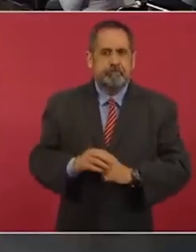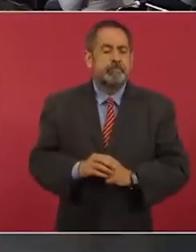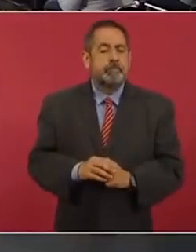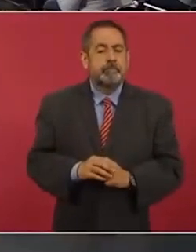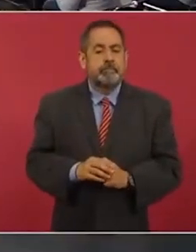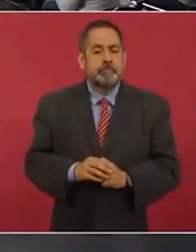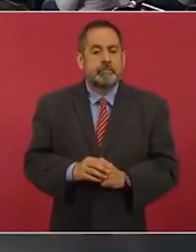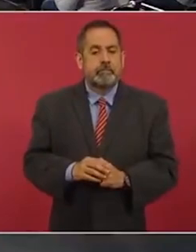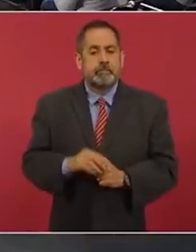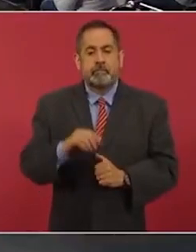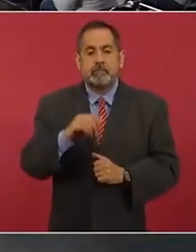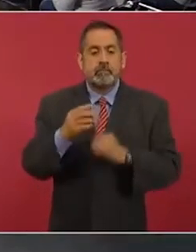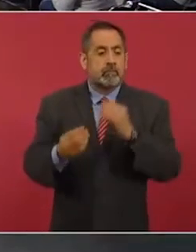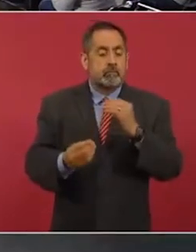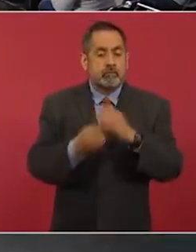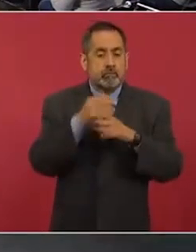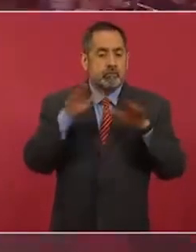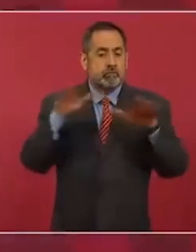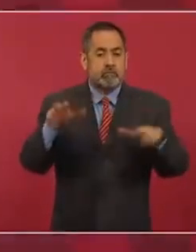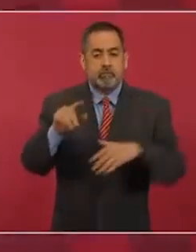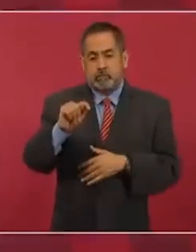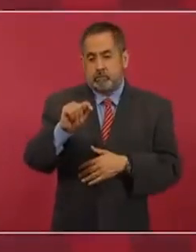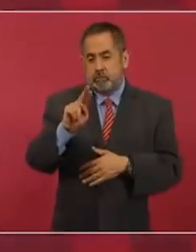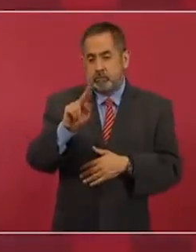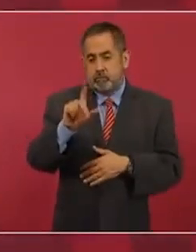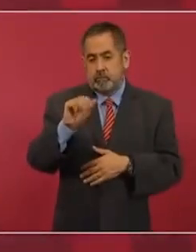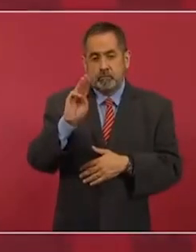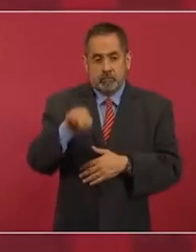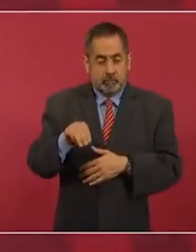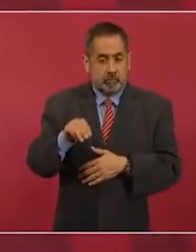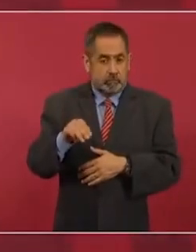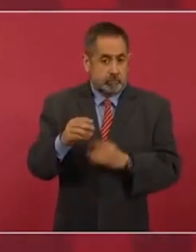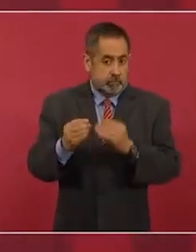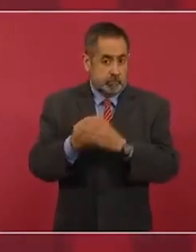de que el nuevo aeropuerto de Tulum